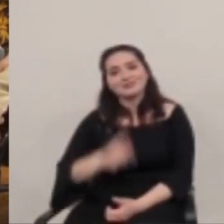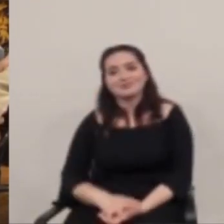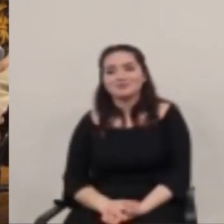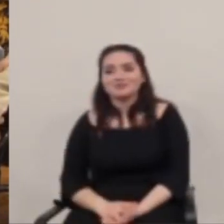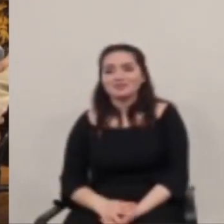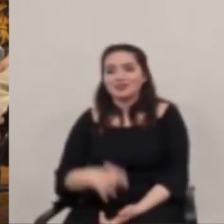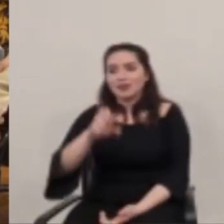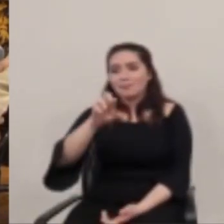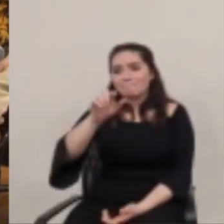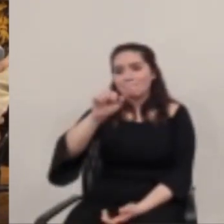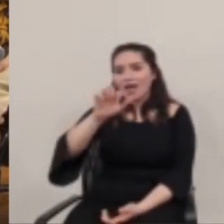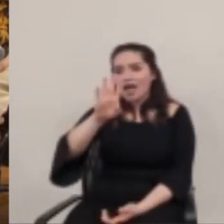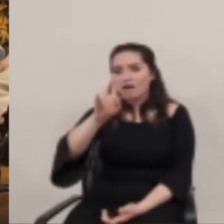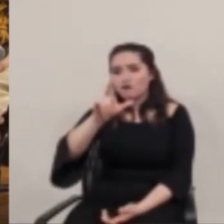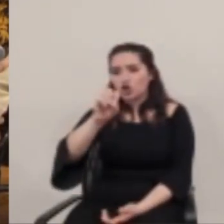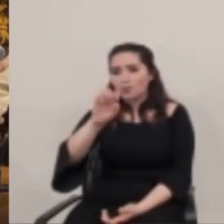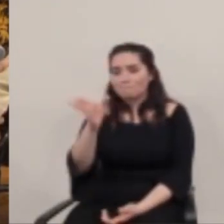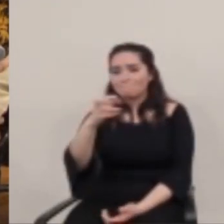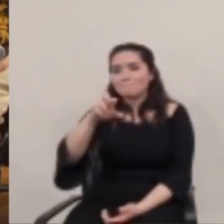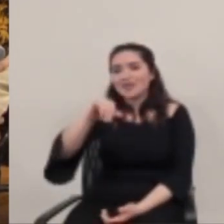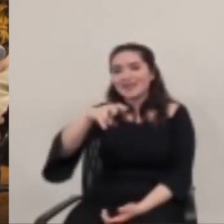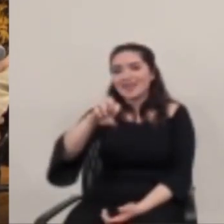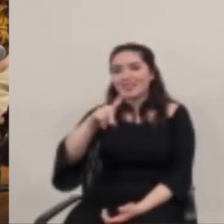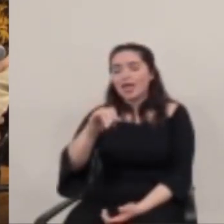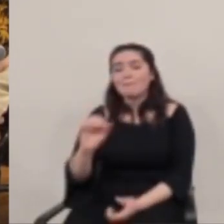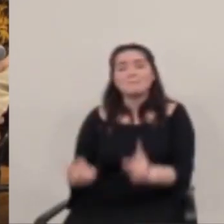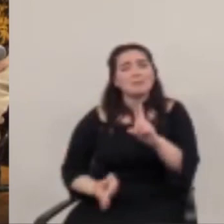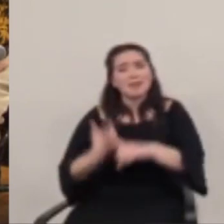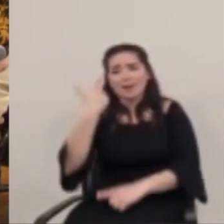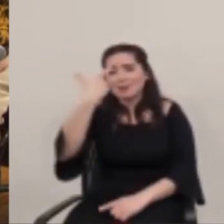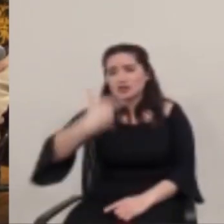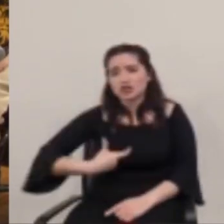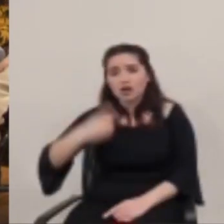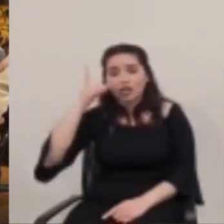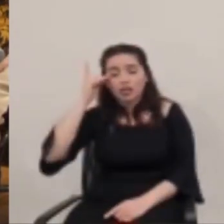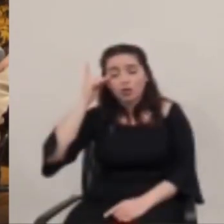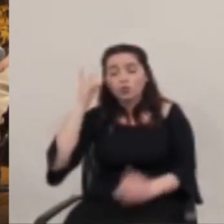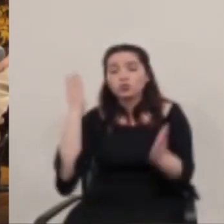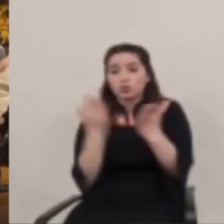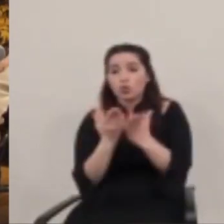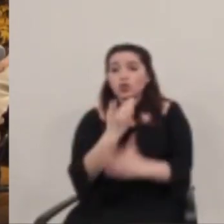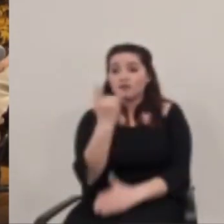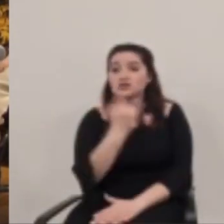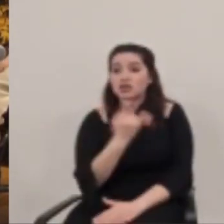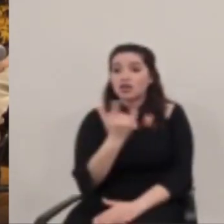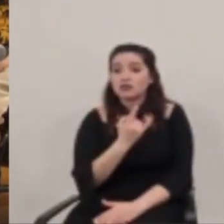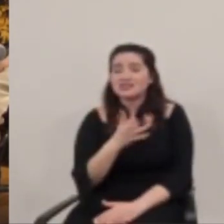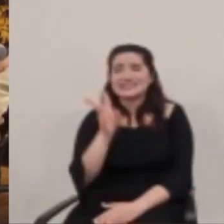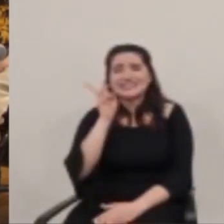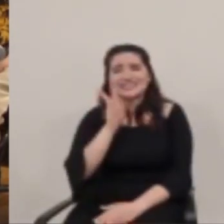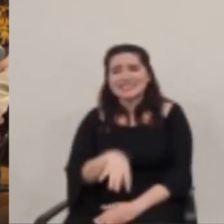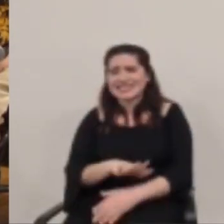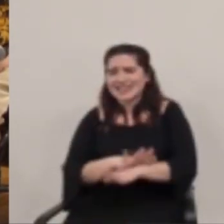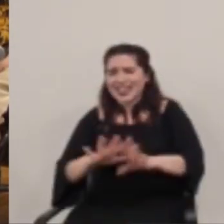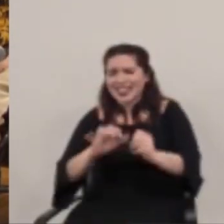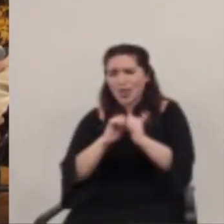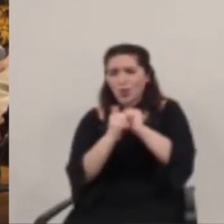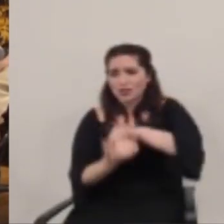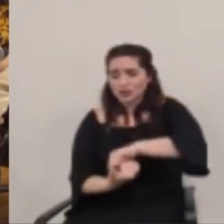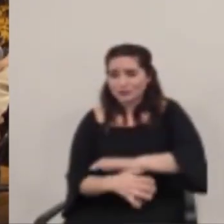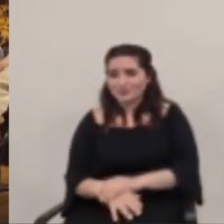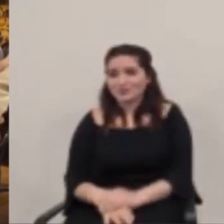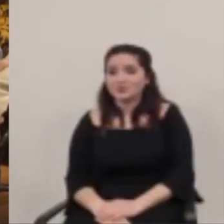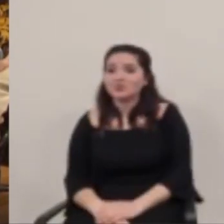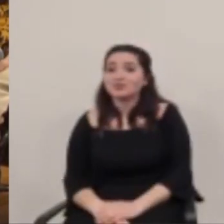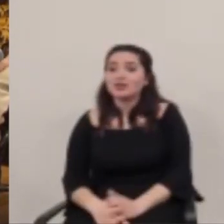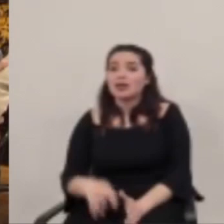Pablo Pineda. Pablo Pineda es la primera persona con síndrome de Down que estudió en una universidad sin ningún tipo de adecuación.